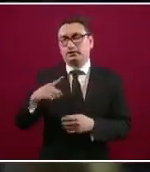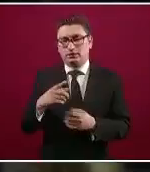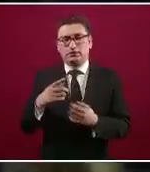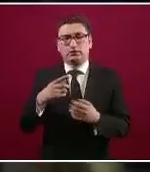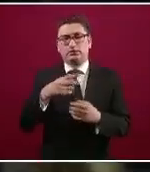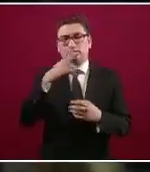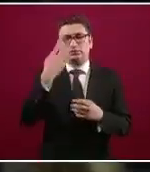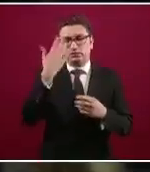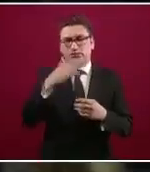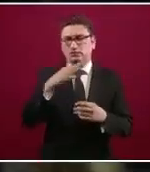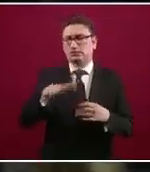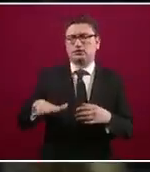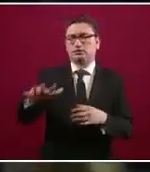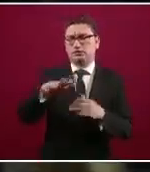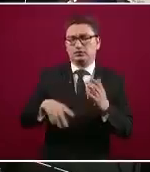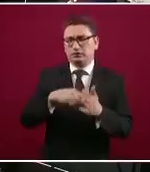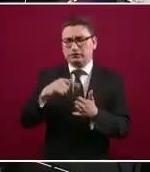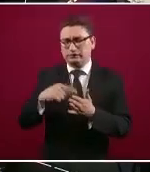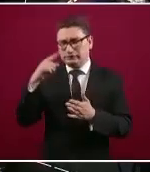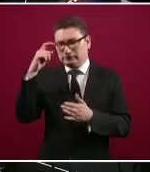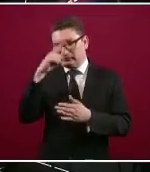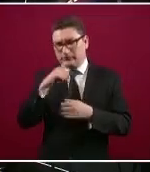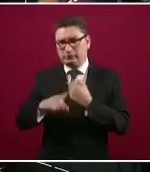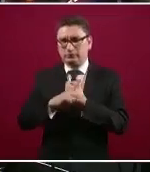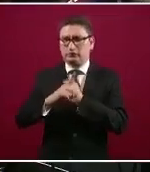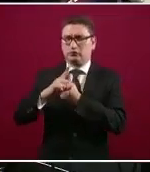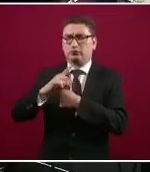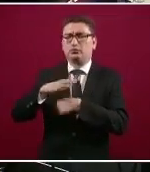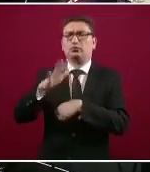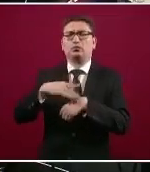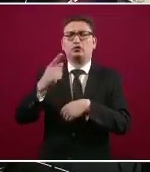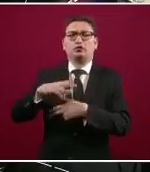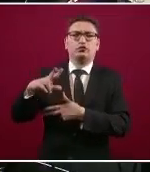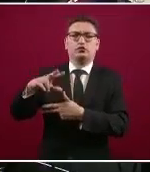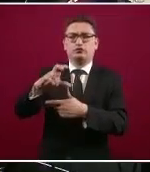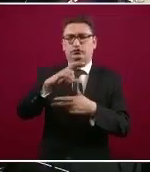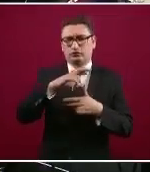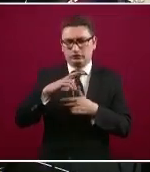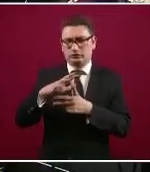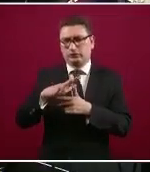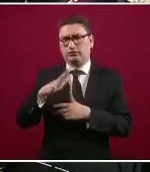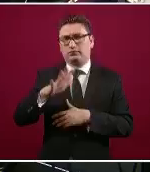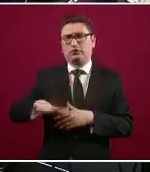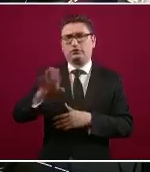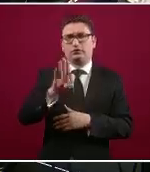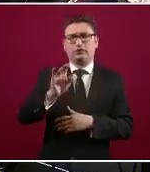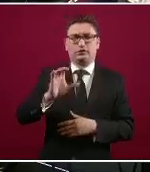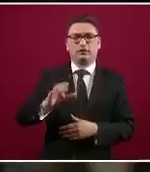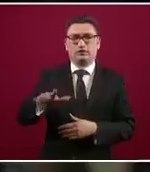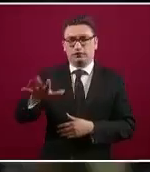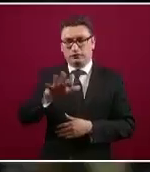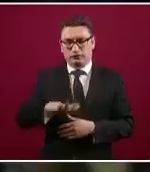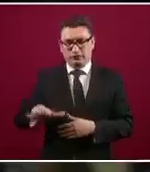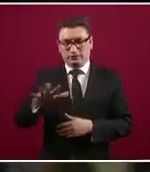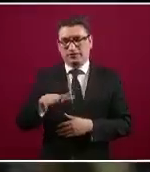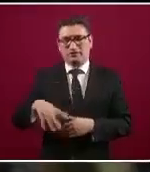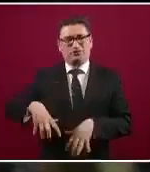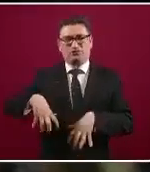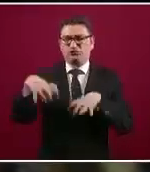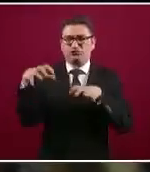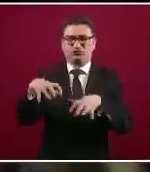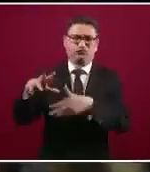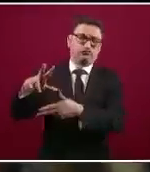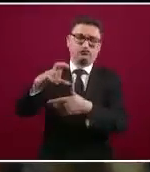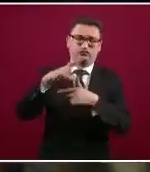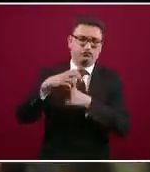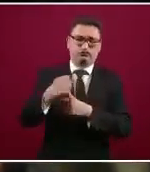estos asentamientos que ponen en riesgo en la temporada de huracanes, ya que precisamente en Baja California Sur es donde más fuerte pegan y